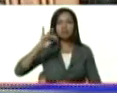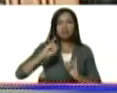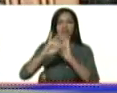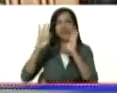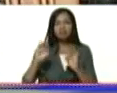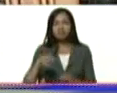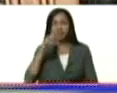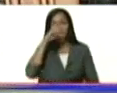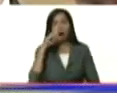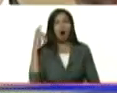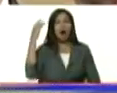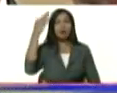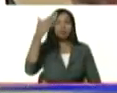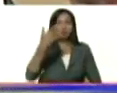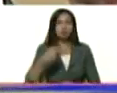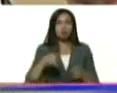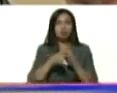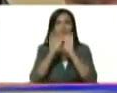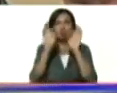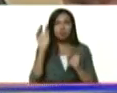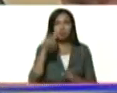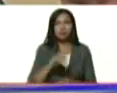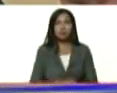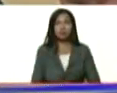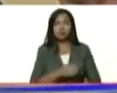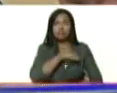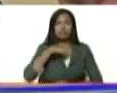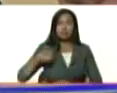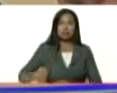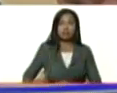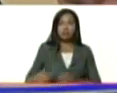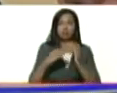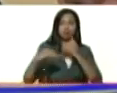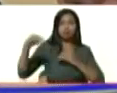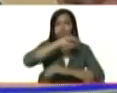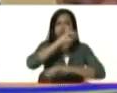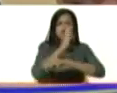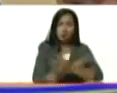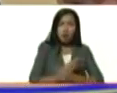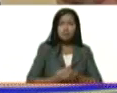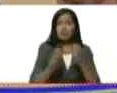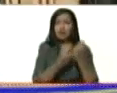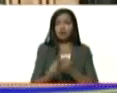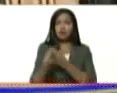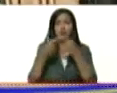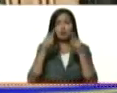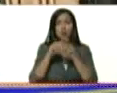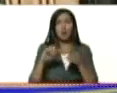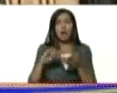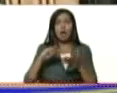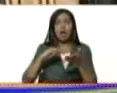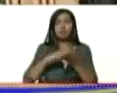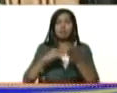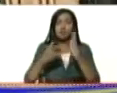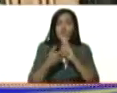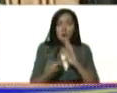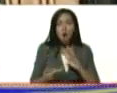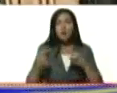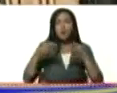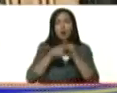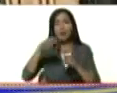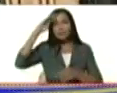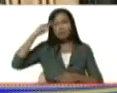para los años que están por venir. China es una gran superpotencia económica, tecnológica,